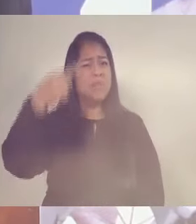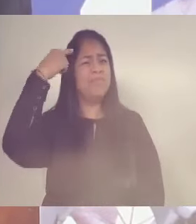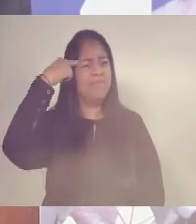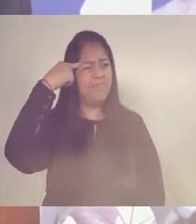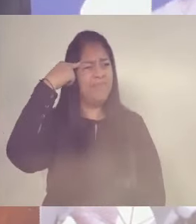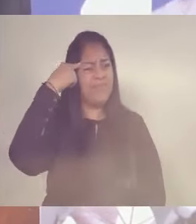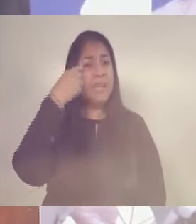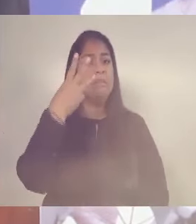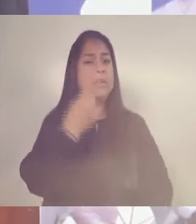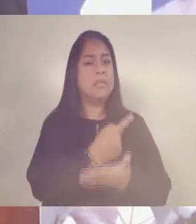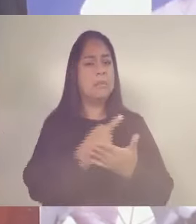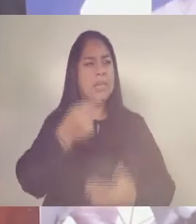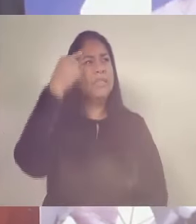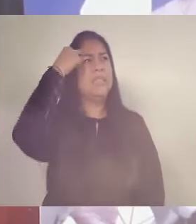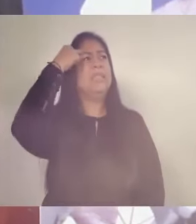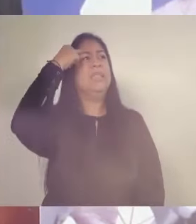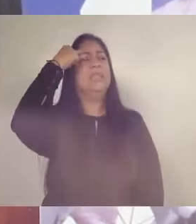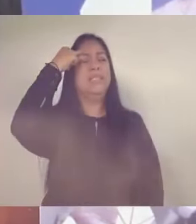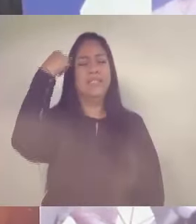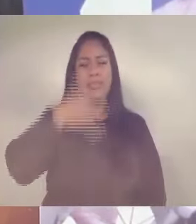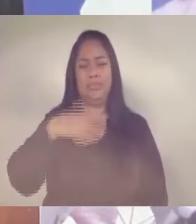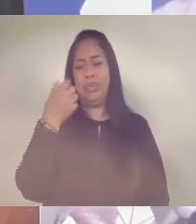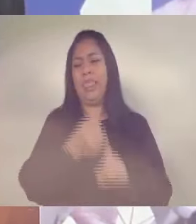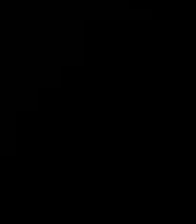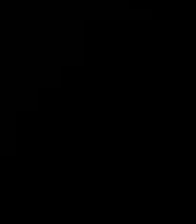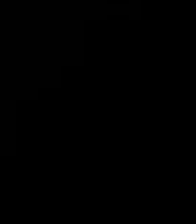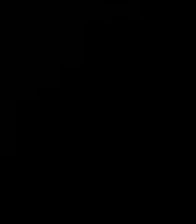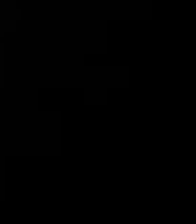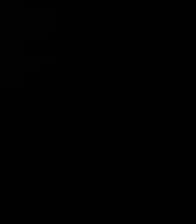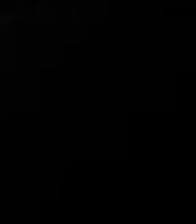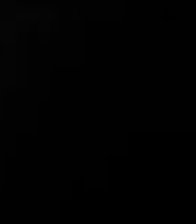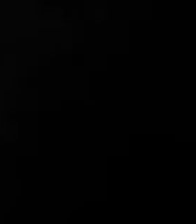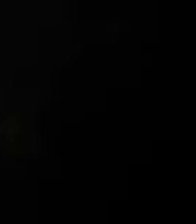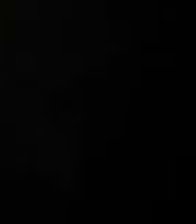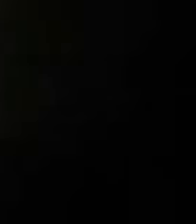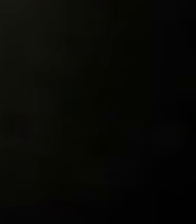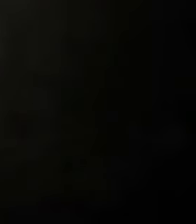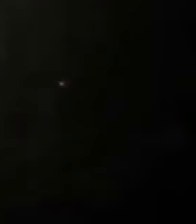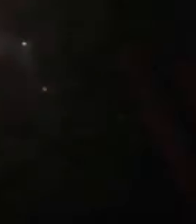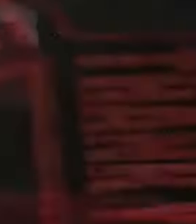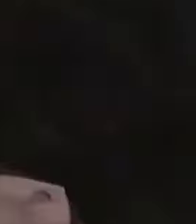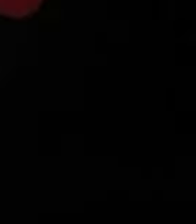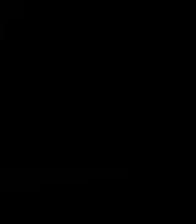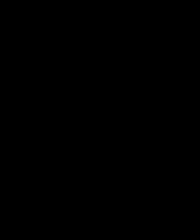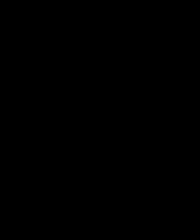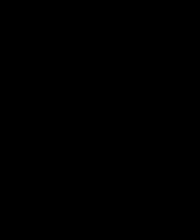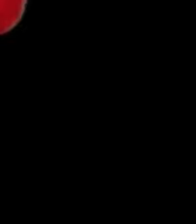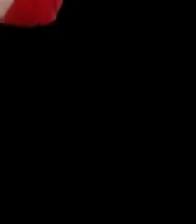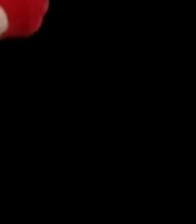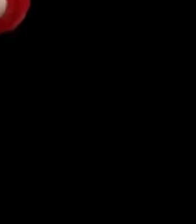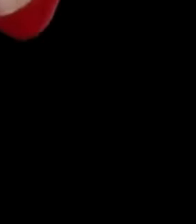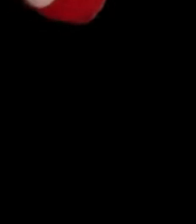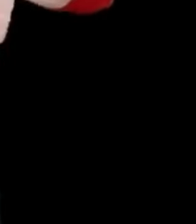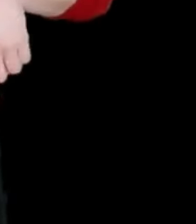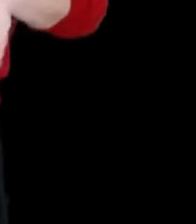eso es nada más porque dice uno, Dios mío, no es posible. Pero ahí vamos, gracias. Y bueno, eso ha sido todo, espero que les haya gustado el